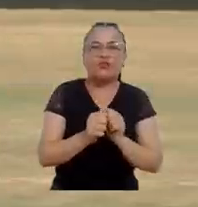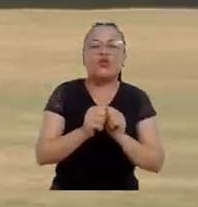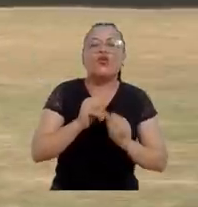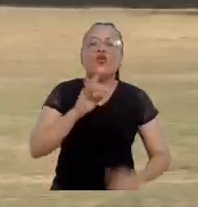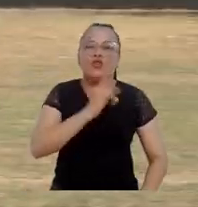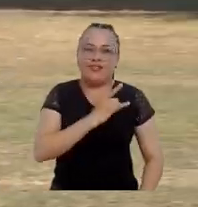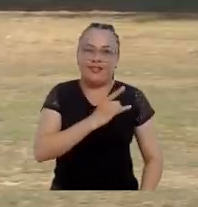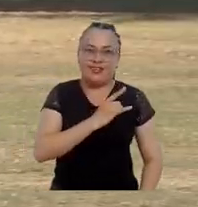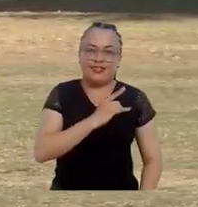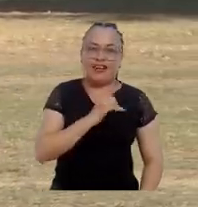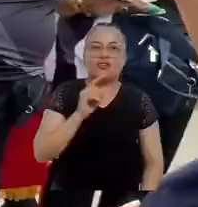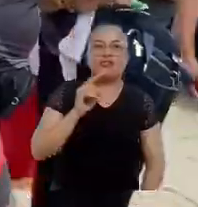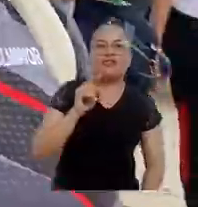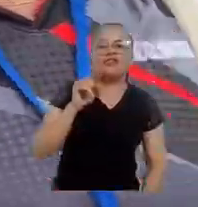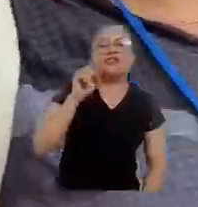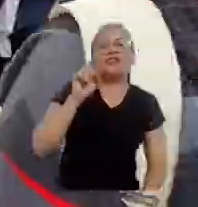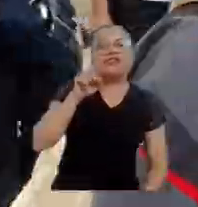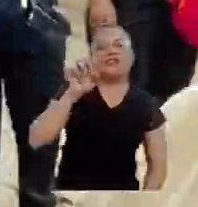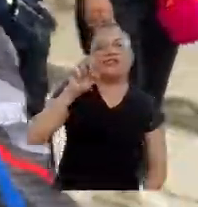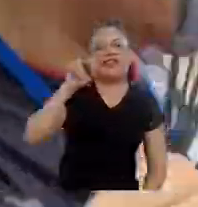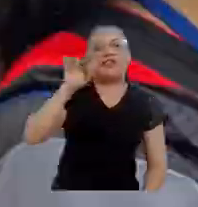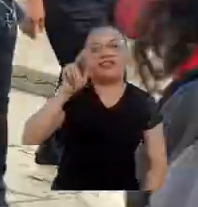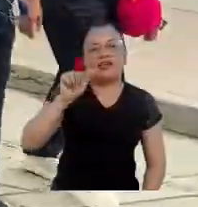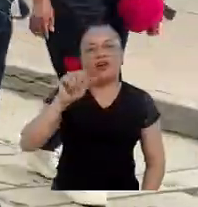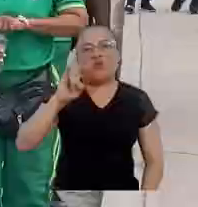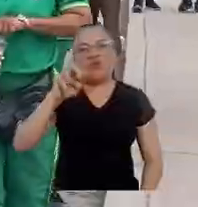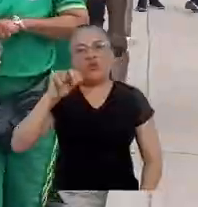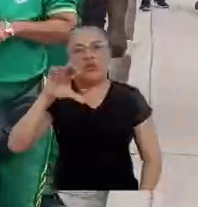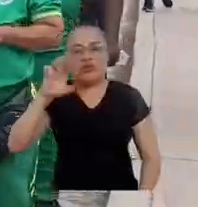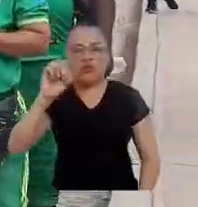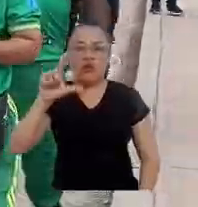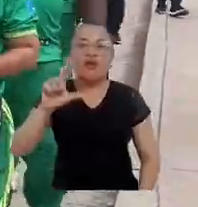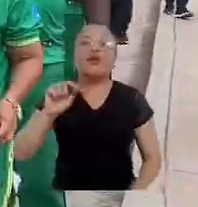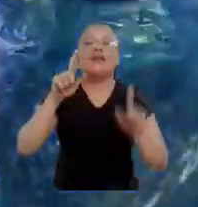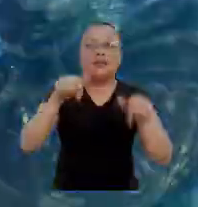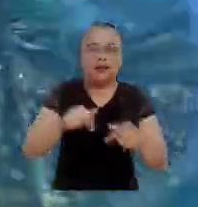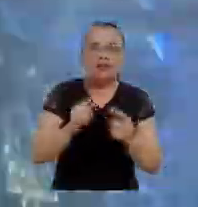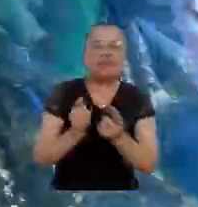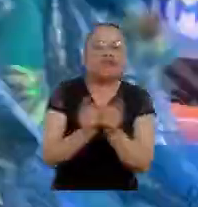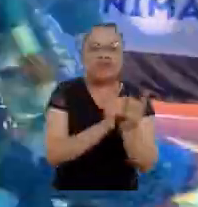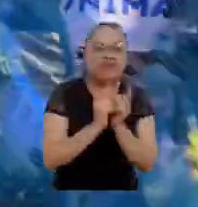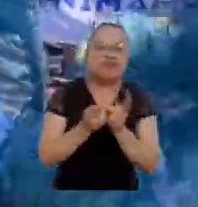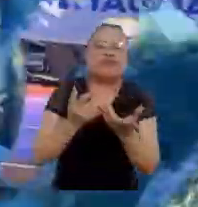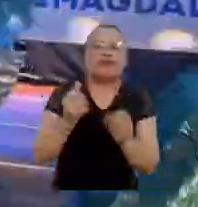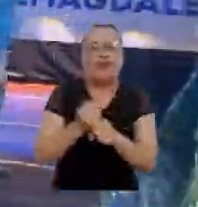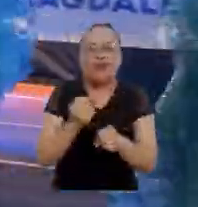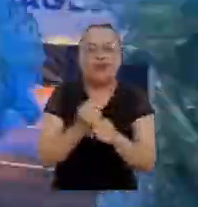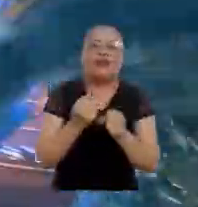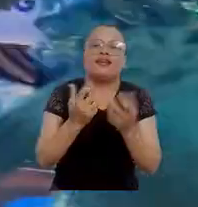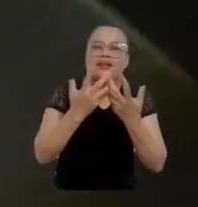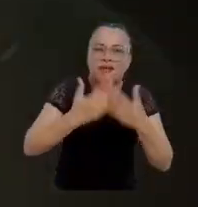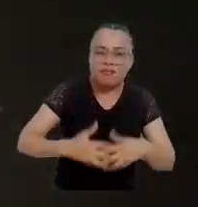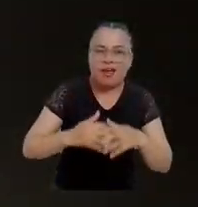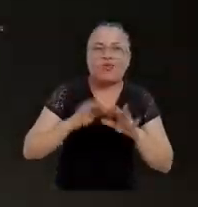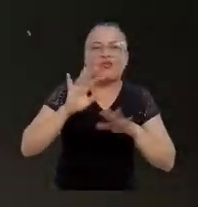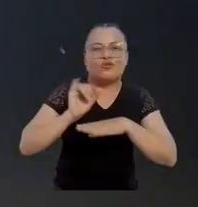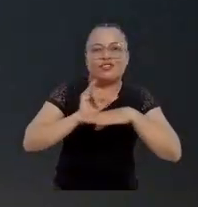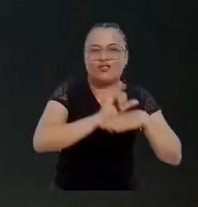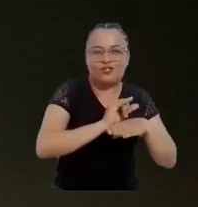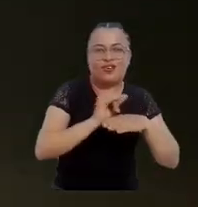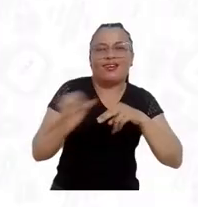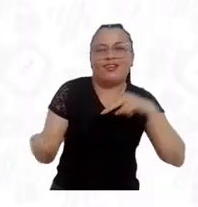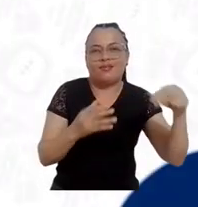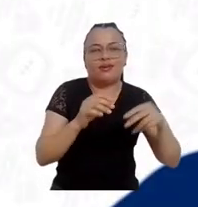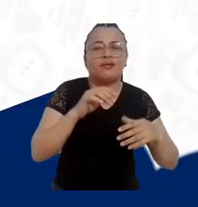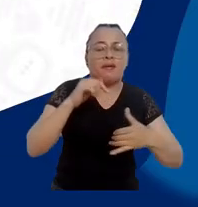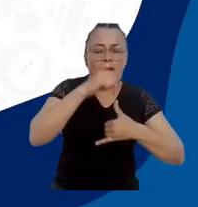Intra Unicol y el 7º Encuentro Cultural, reuniendo a más de 3.000 trabajadores y empleados de instituciones educativas de todo el